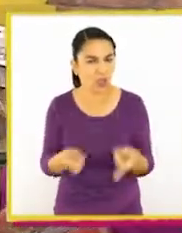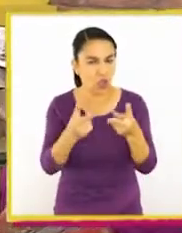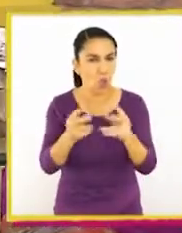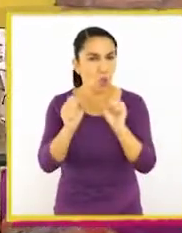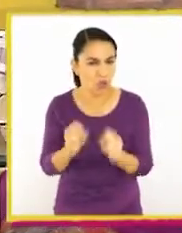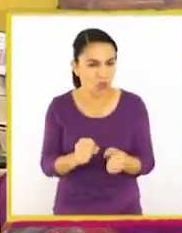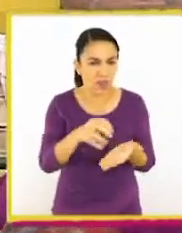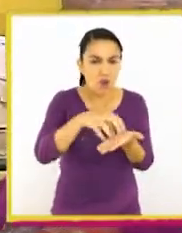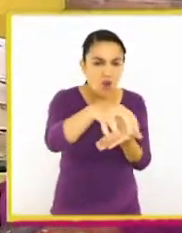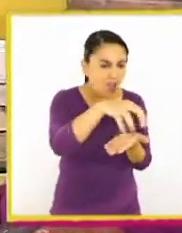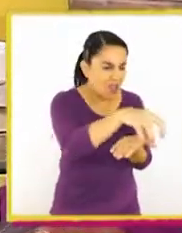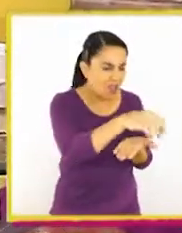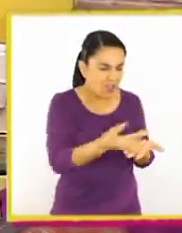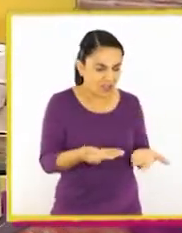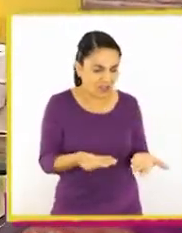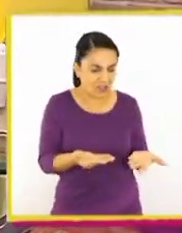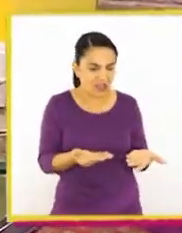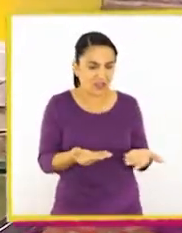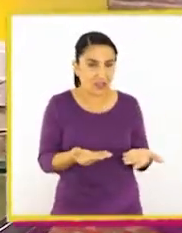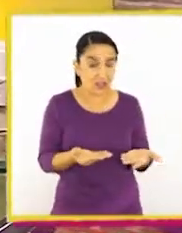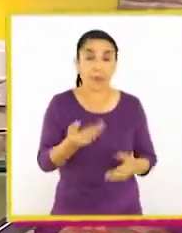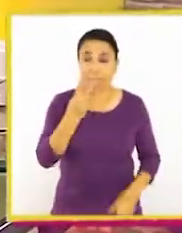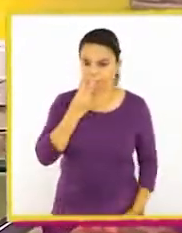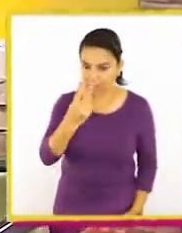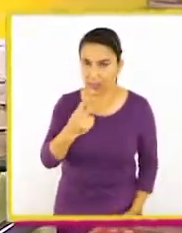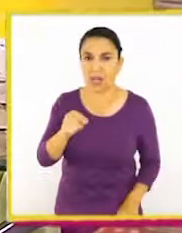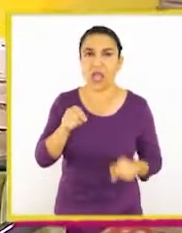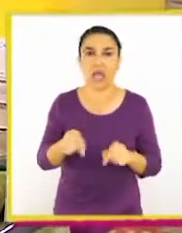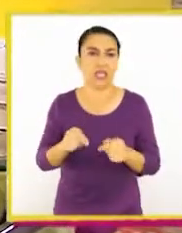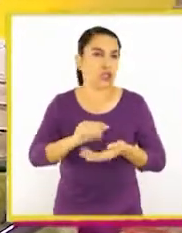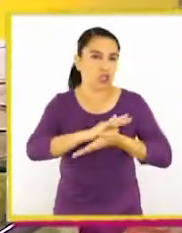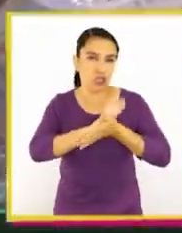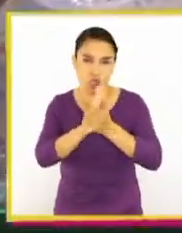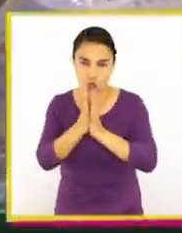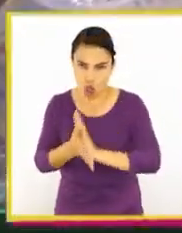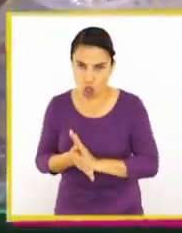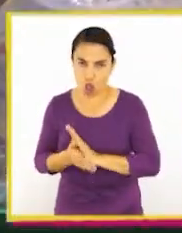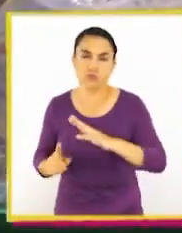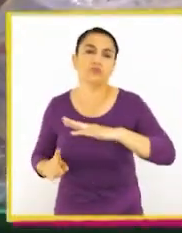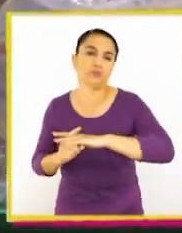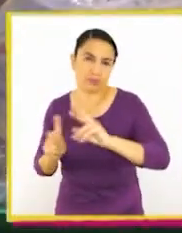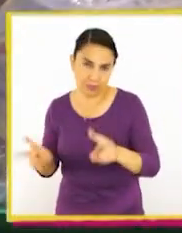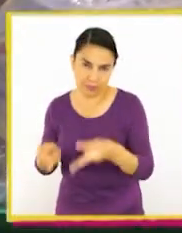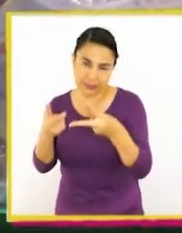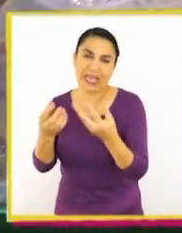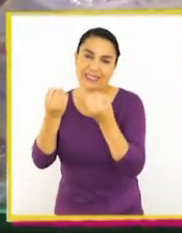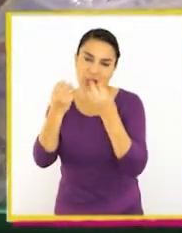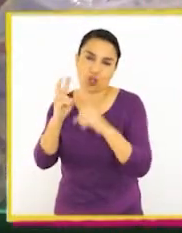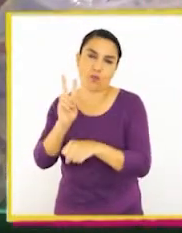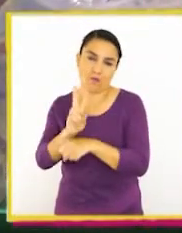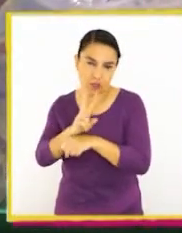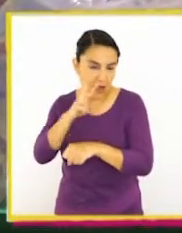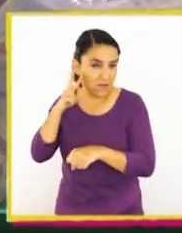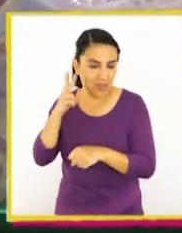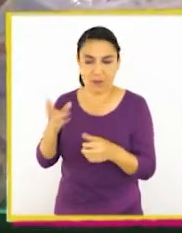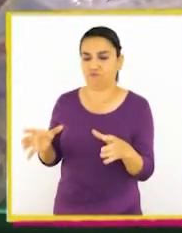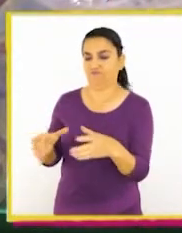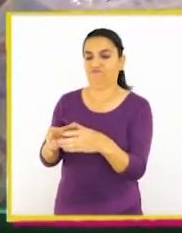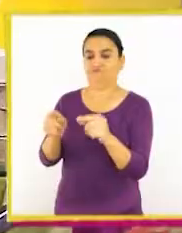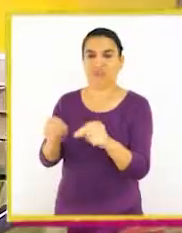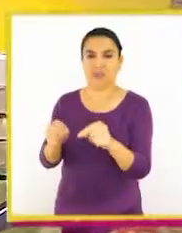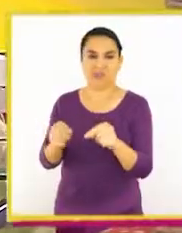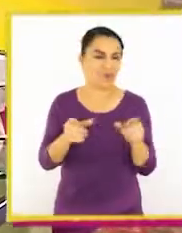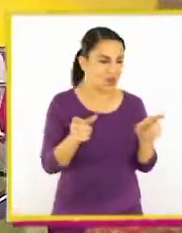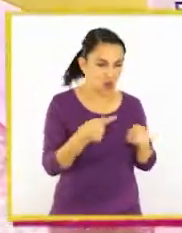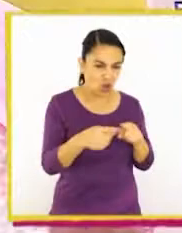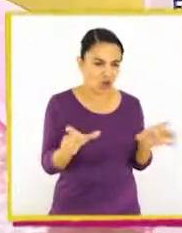seguir clasificándolos? Porque miren, aquí saqué todos los orgánicos, como me enseñó la profesora Vivi, pero acá